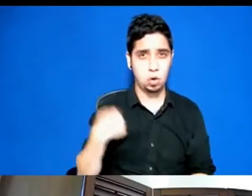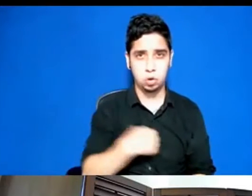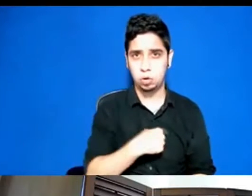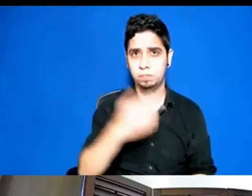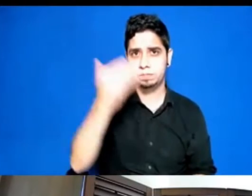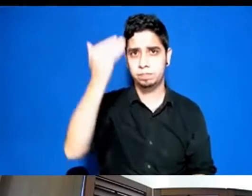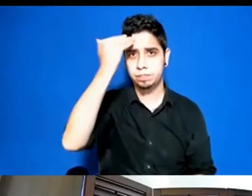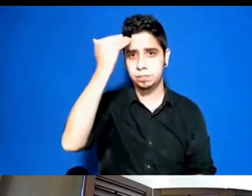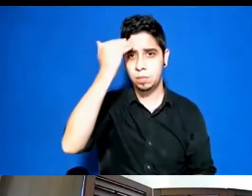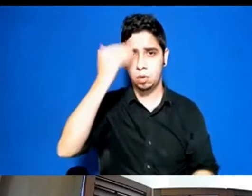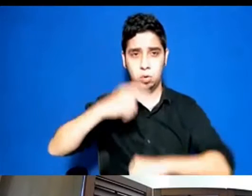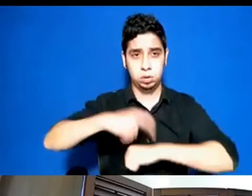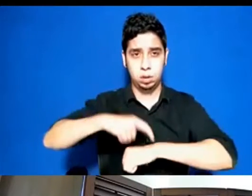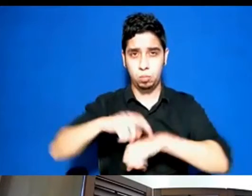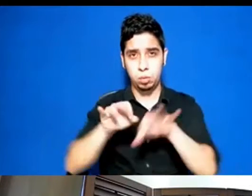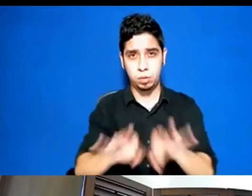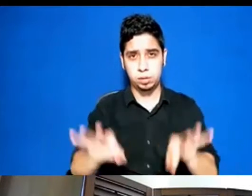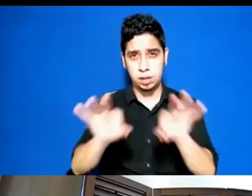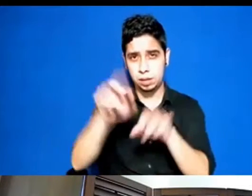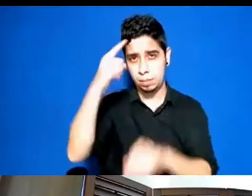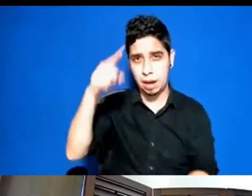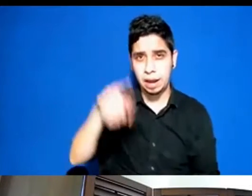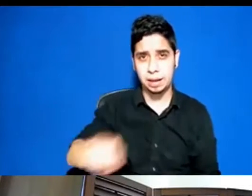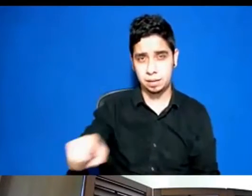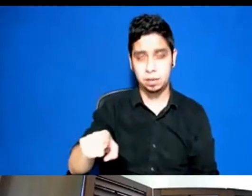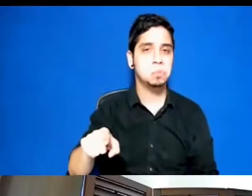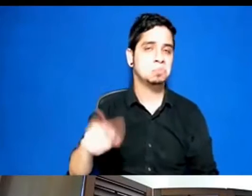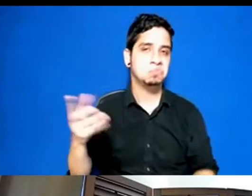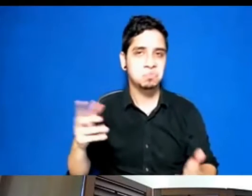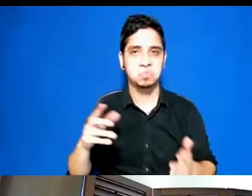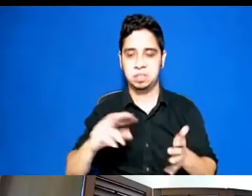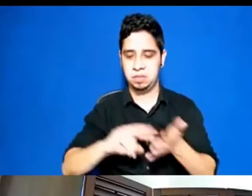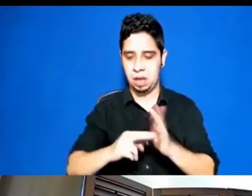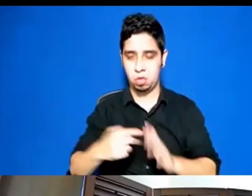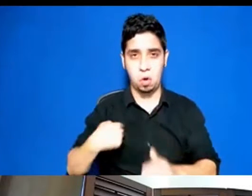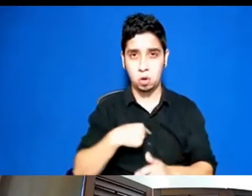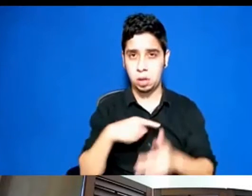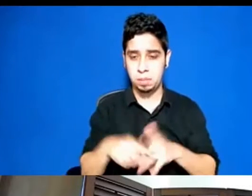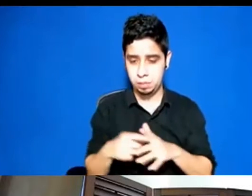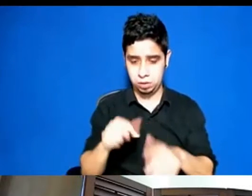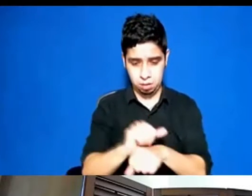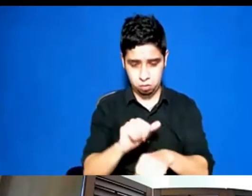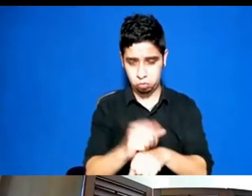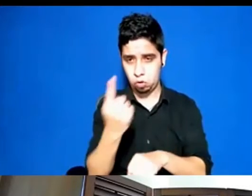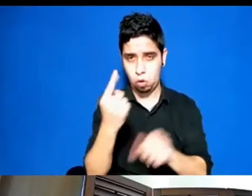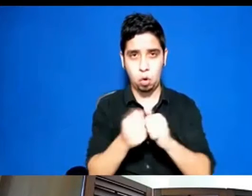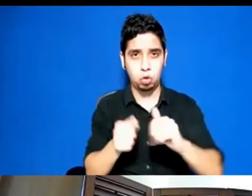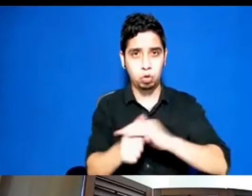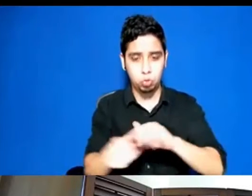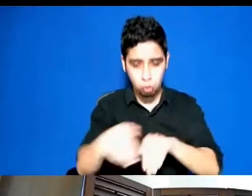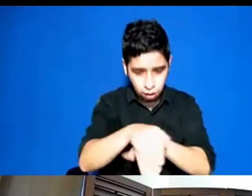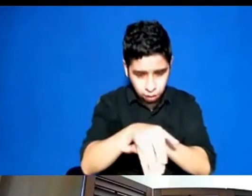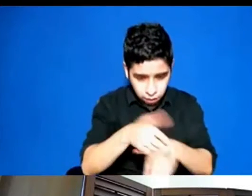mística, porque al principio pues nos dedicábamos a las tortugas. Pero entonces las